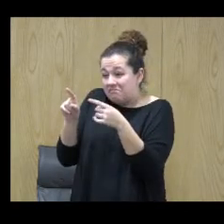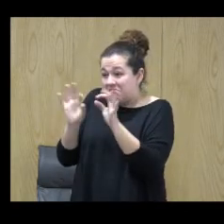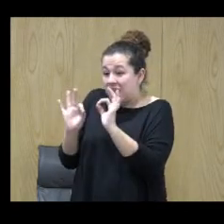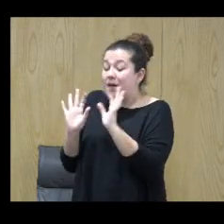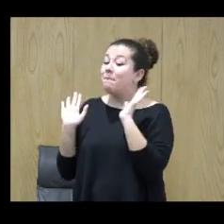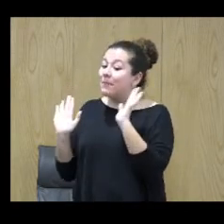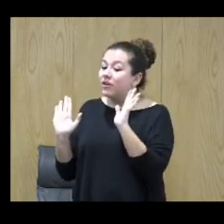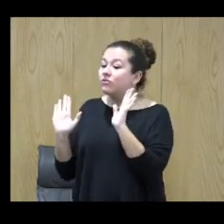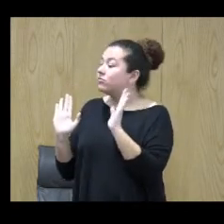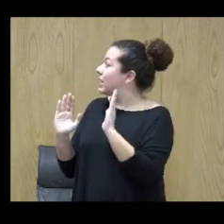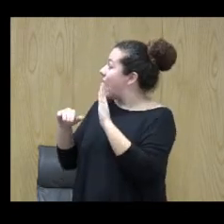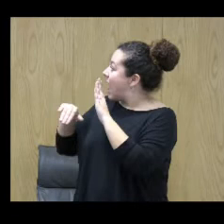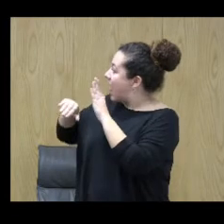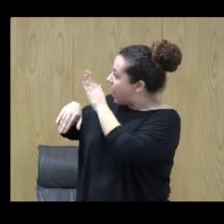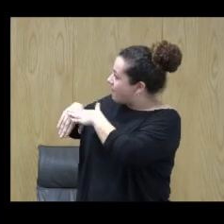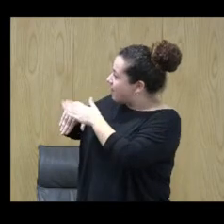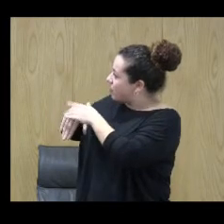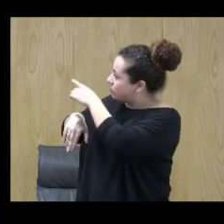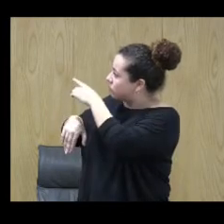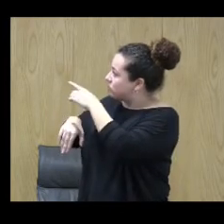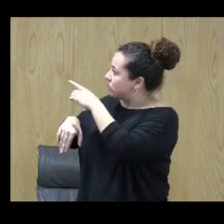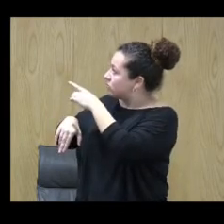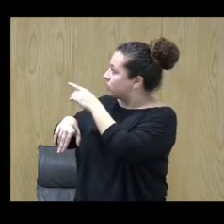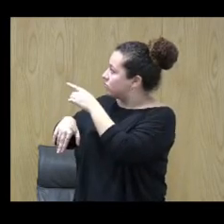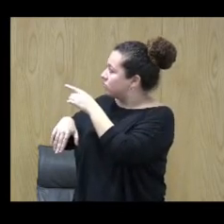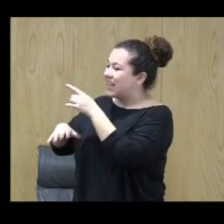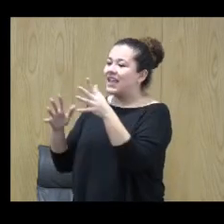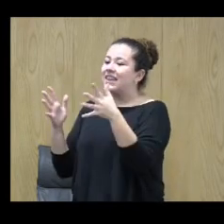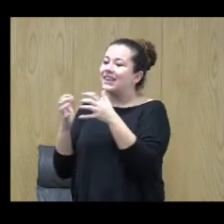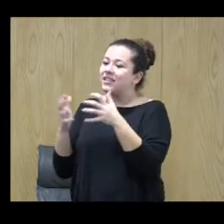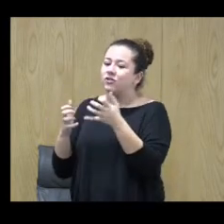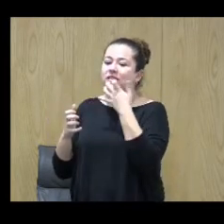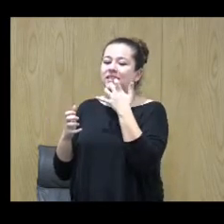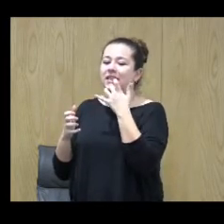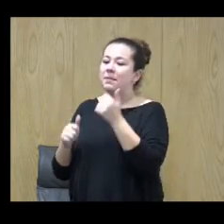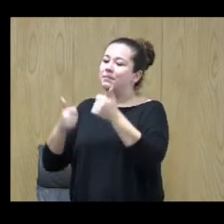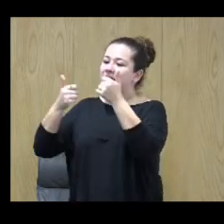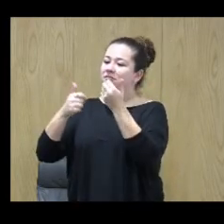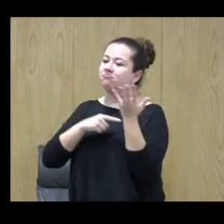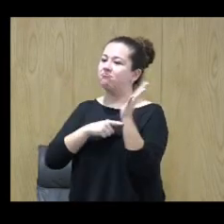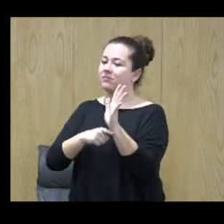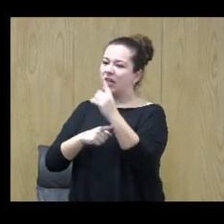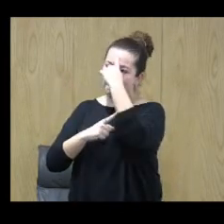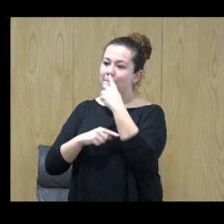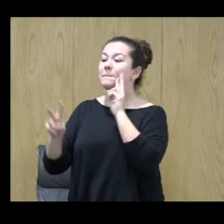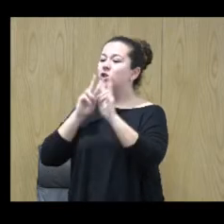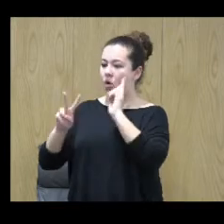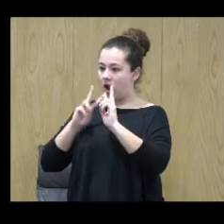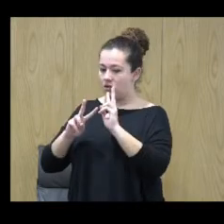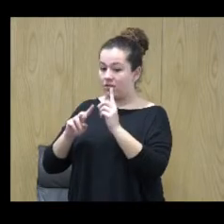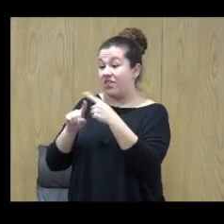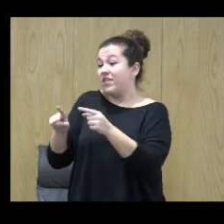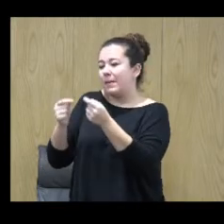en la parte de abajo, cuando los textos tienen más aportación visual. Salen ahí una pequeña diferencia, pero tampoco es